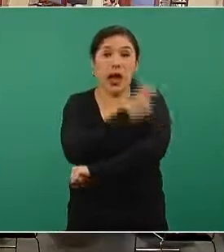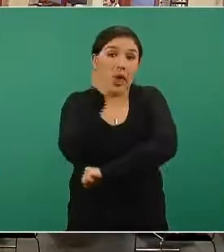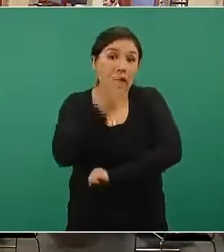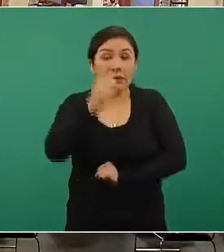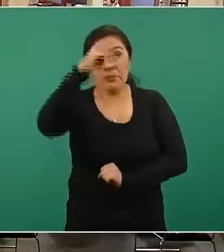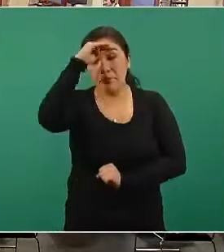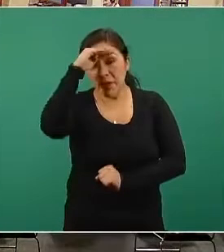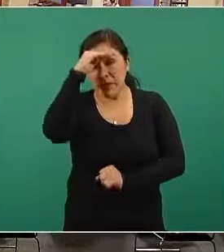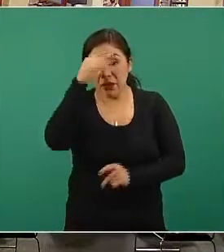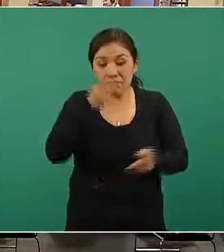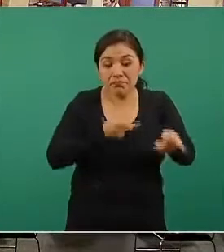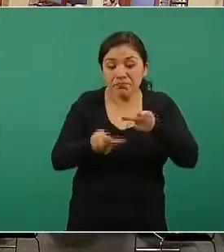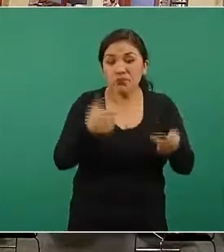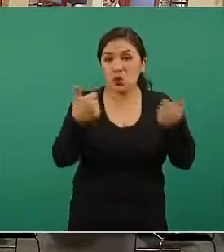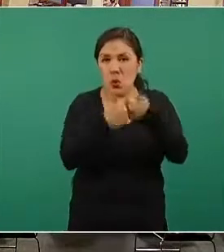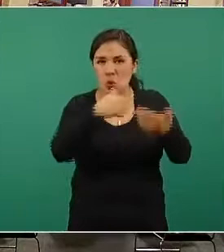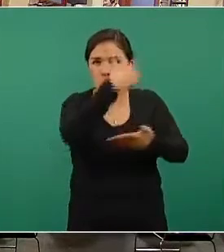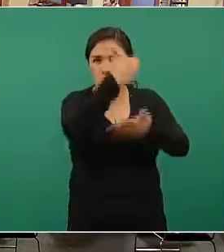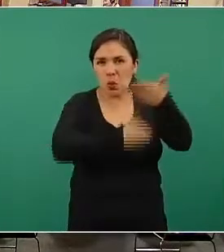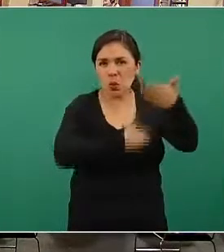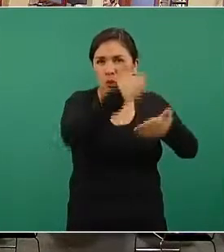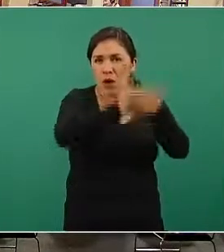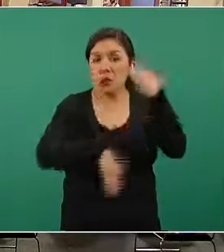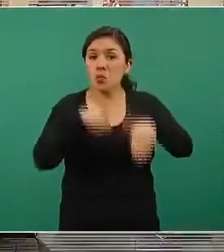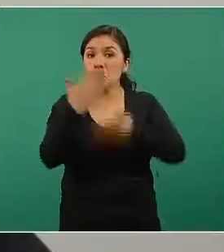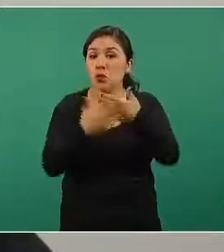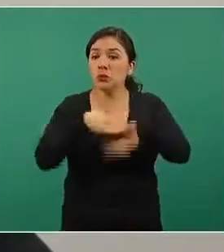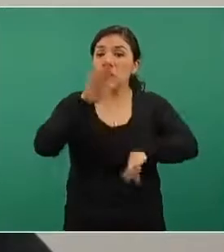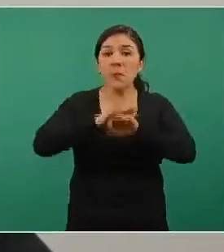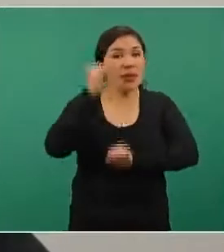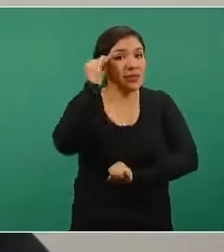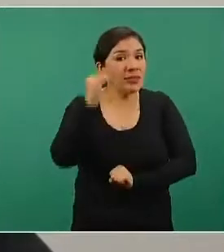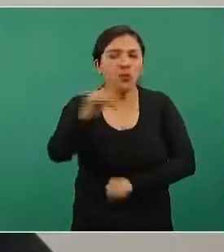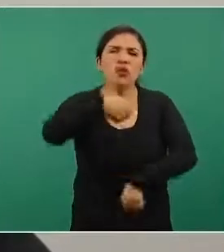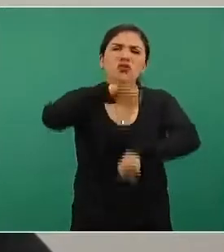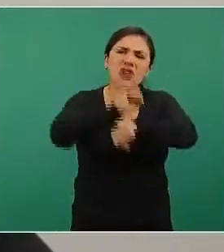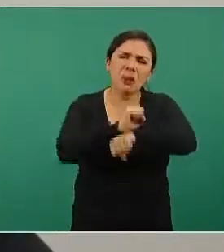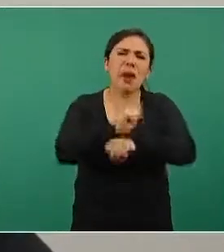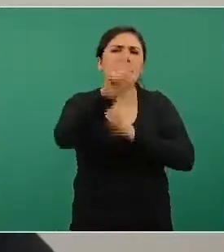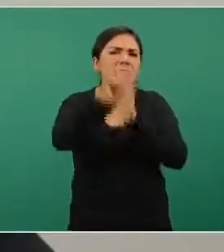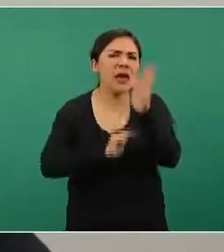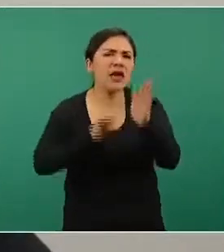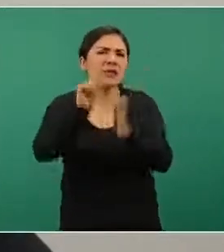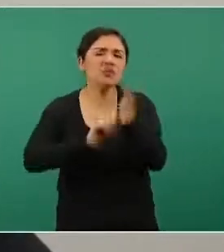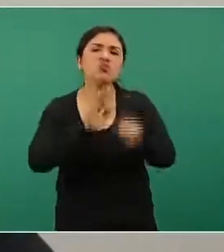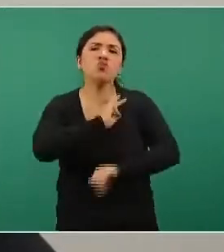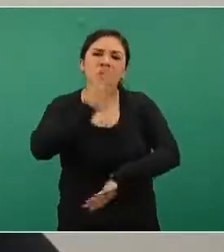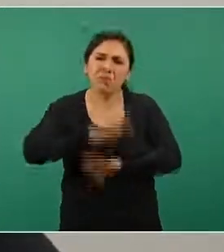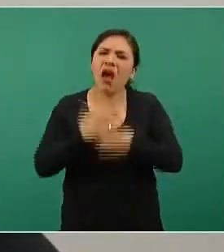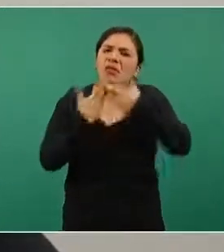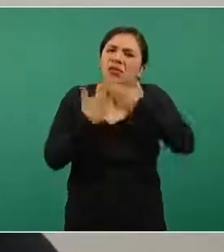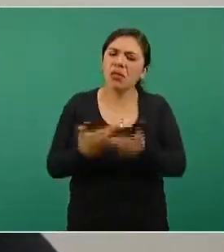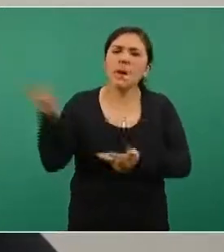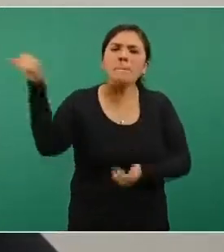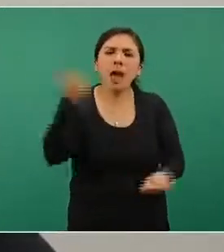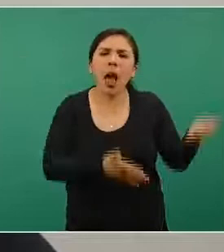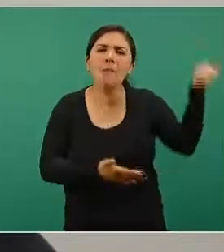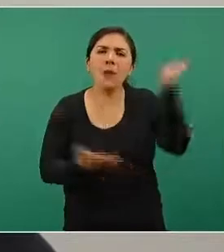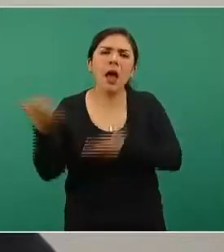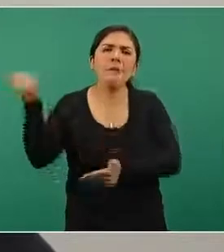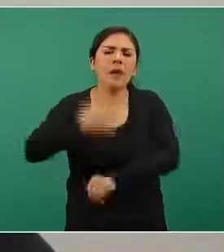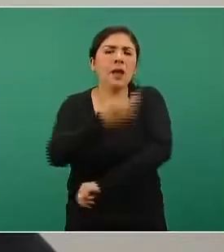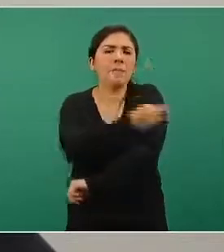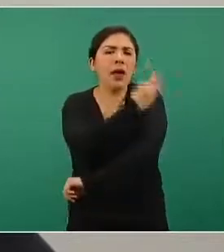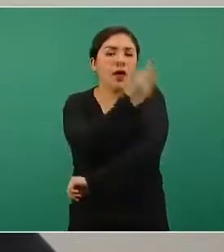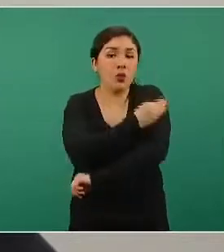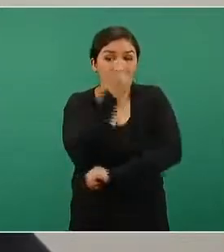expectativa a través de estos contratos que en siguientes semanas y meses se puedan tener todas las cantidades de vacuna que en su momento se